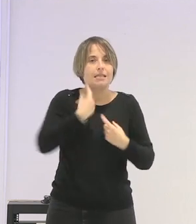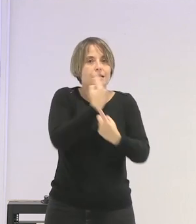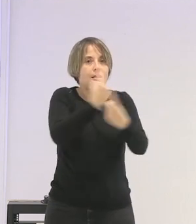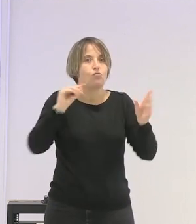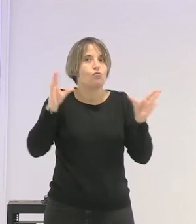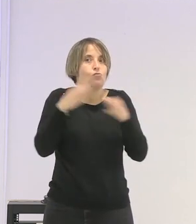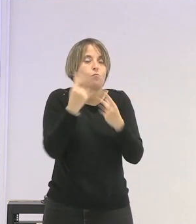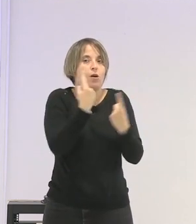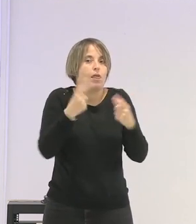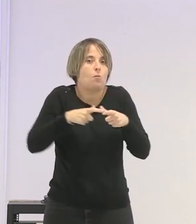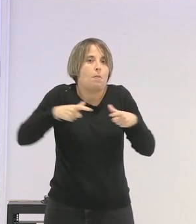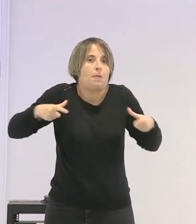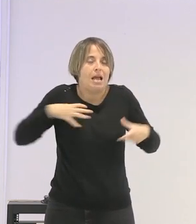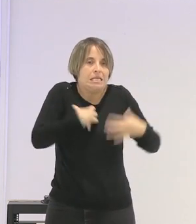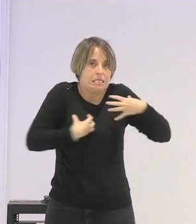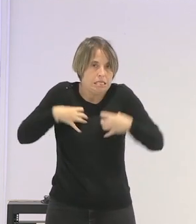determinadas personas, ¿no? Entonces, bueno,